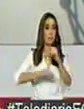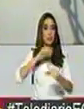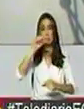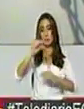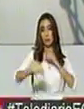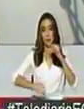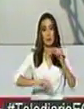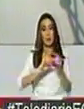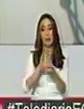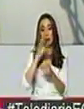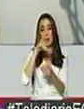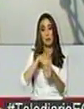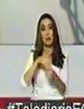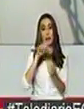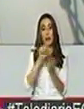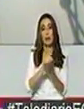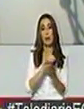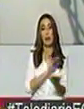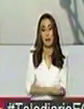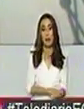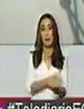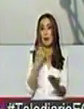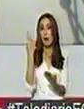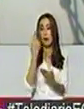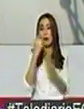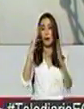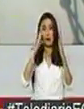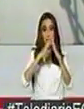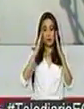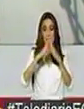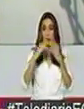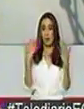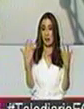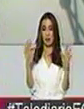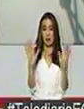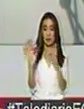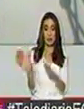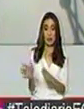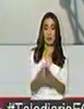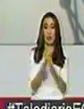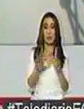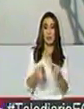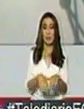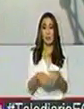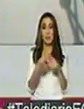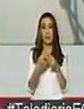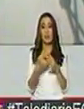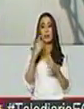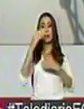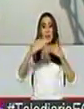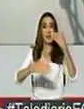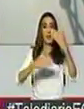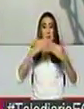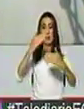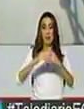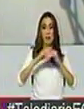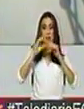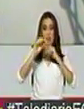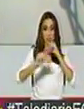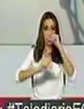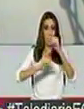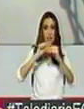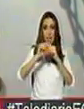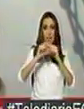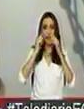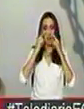esos proyectos, porque no es solamente tema de vivienda, porque vamos a tener, porque recién empieza a fraccionar y también estudios